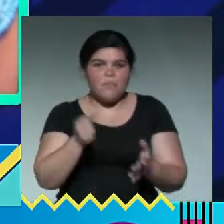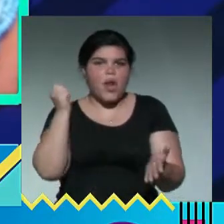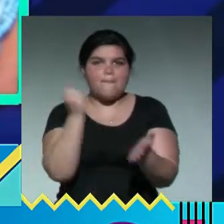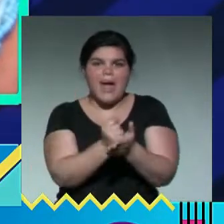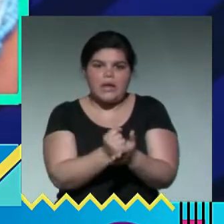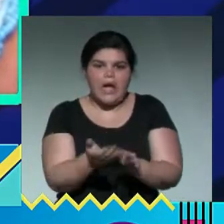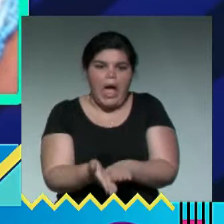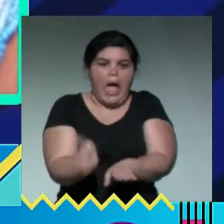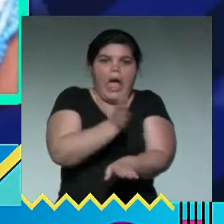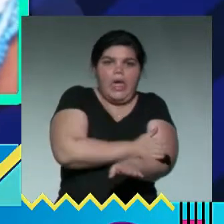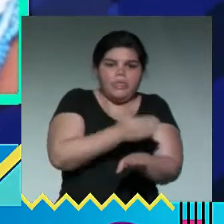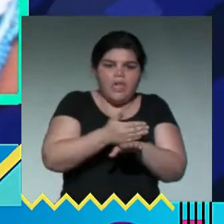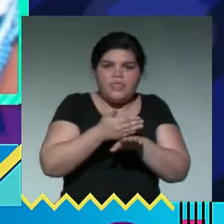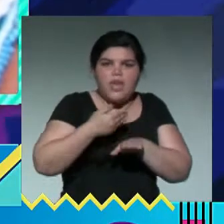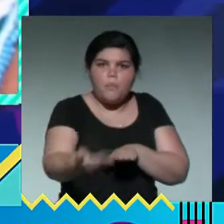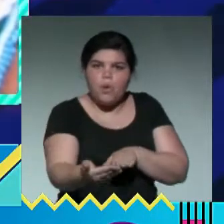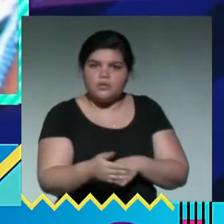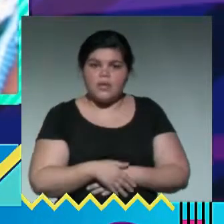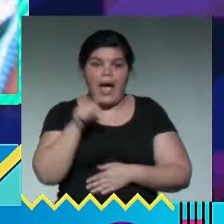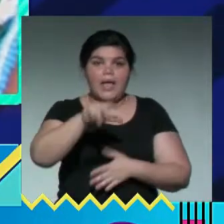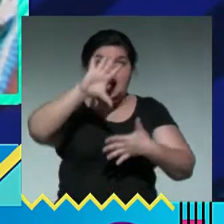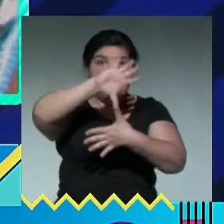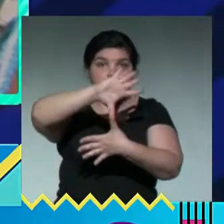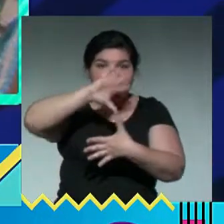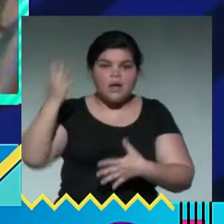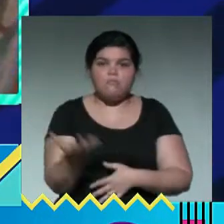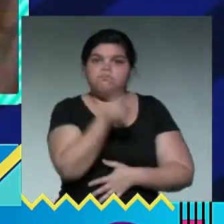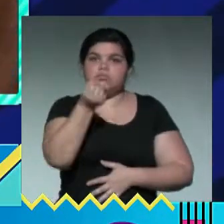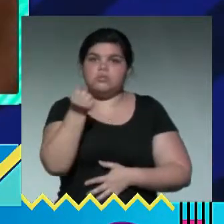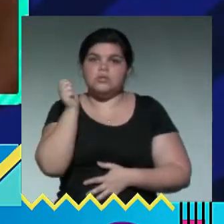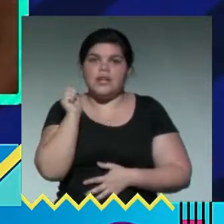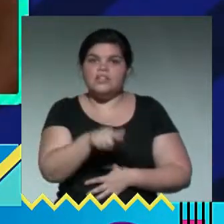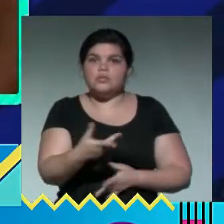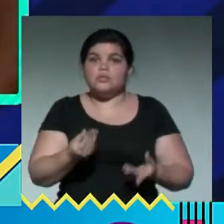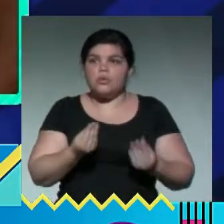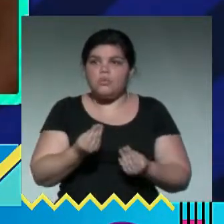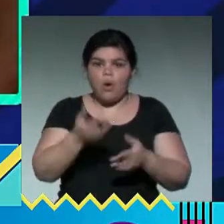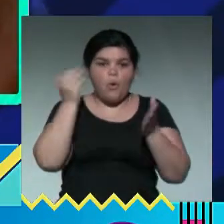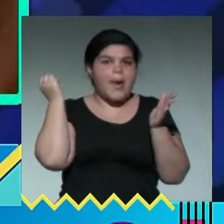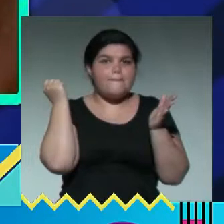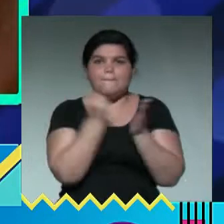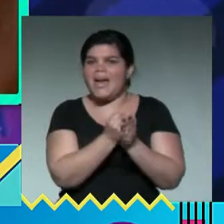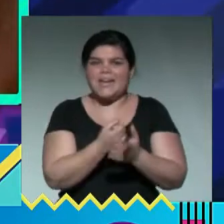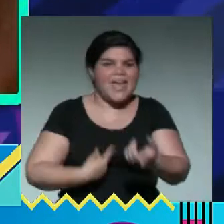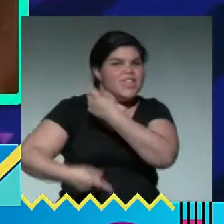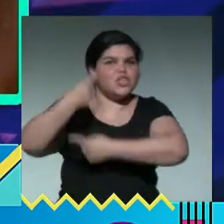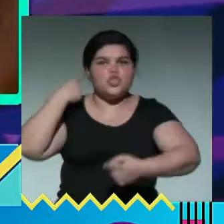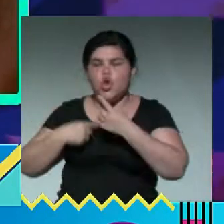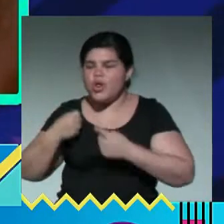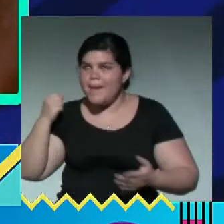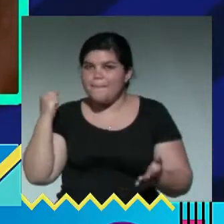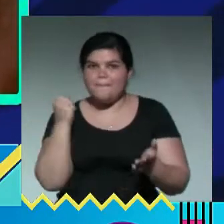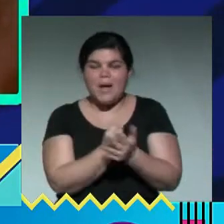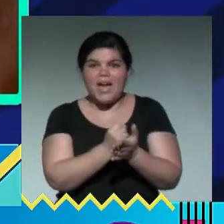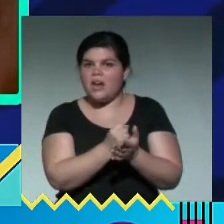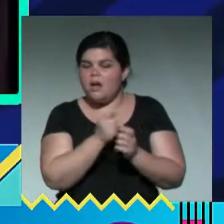después. Ese antes y un después del descubrimiento de América también va a marcar un antes y un después en la historia de la humanidad.